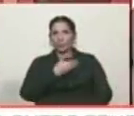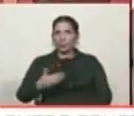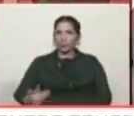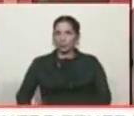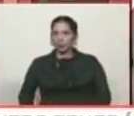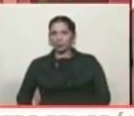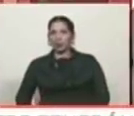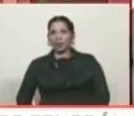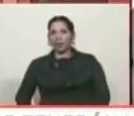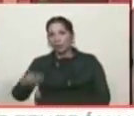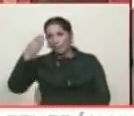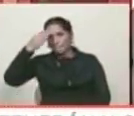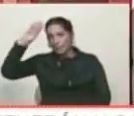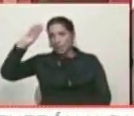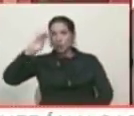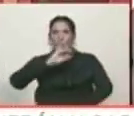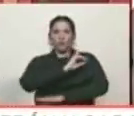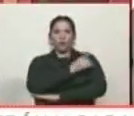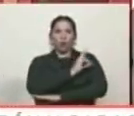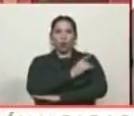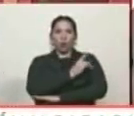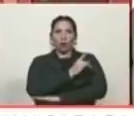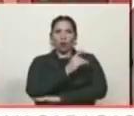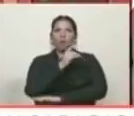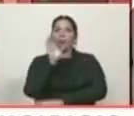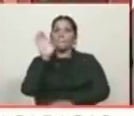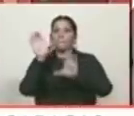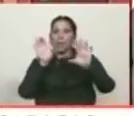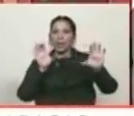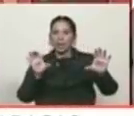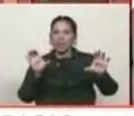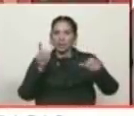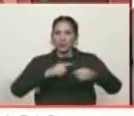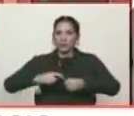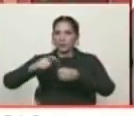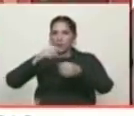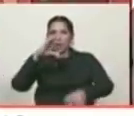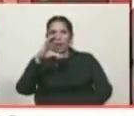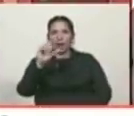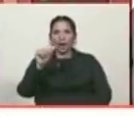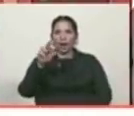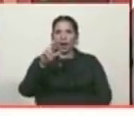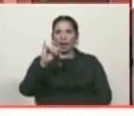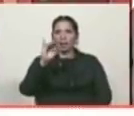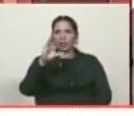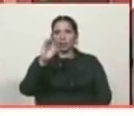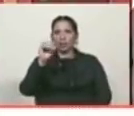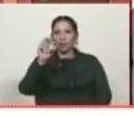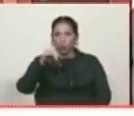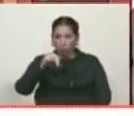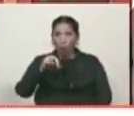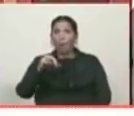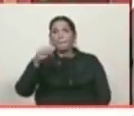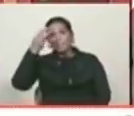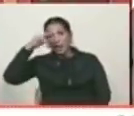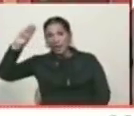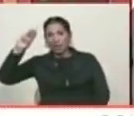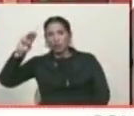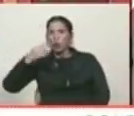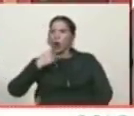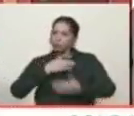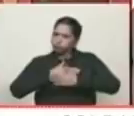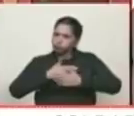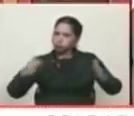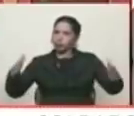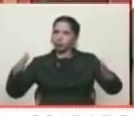de México, Bolivia y a los países integrantes del CARICOM, donde México ha expresado su disposición de mediar, de